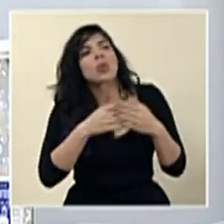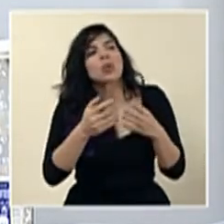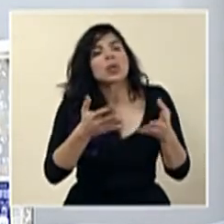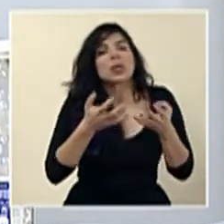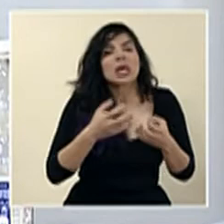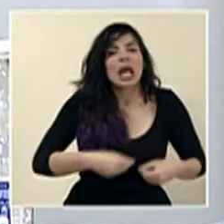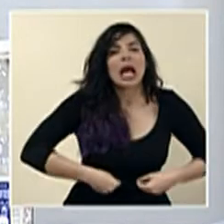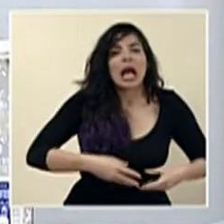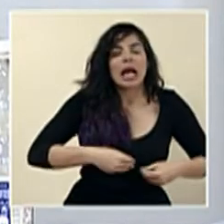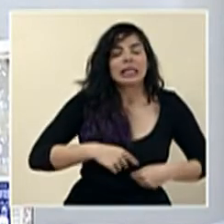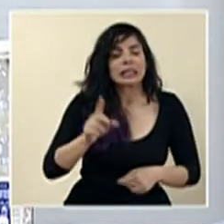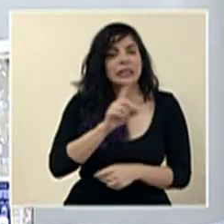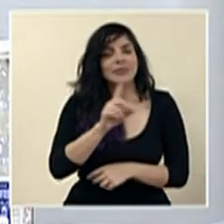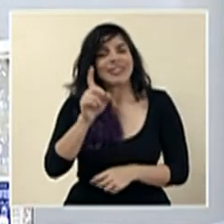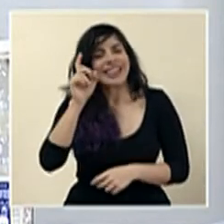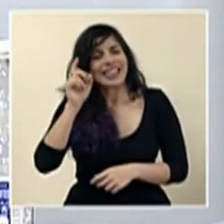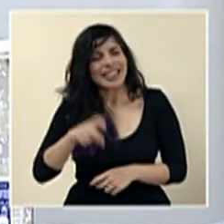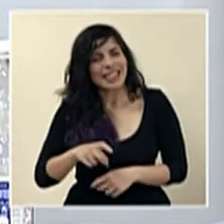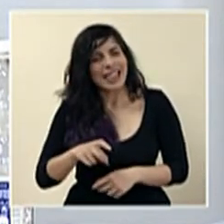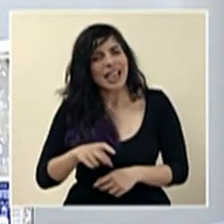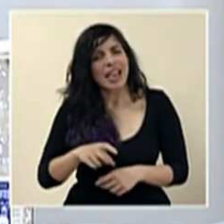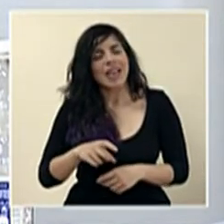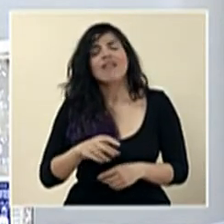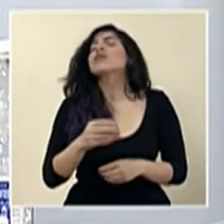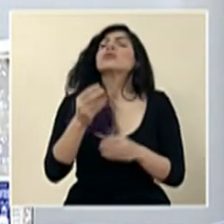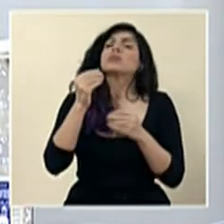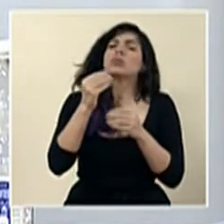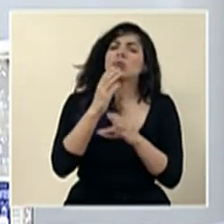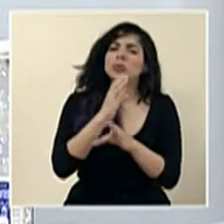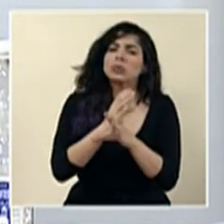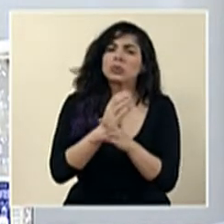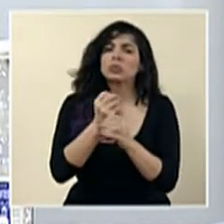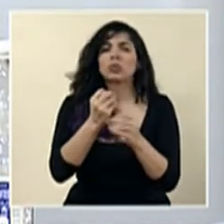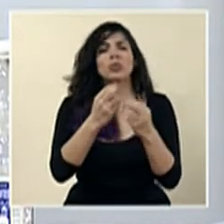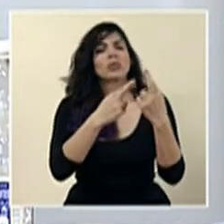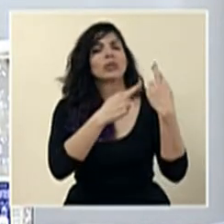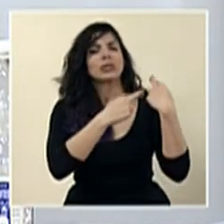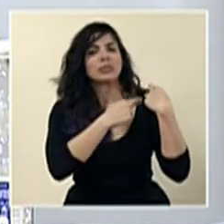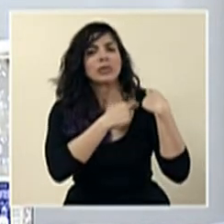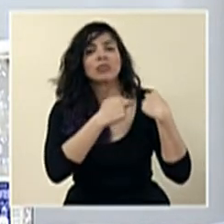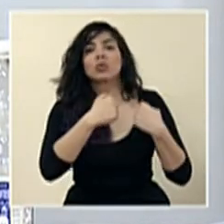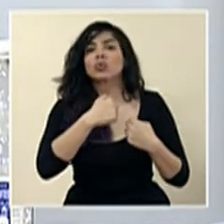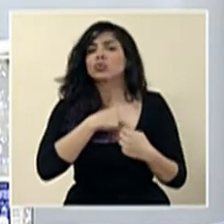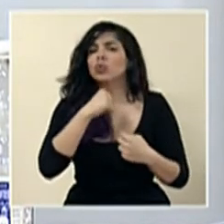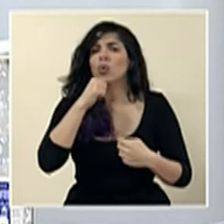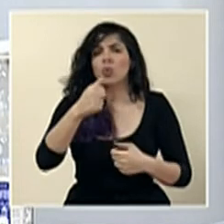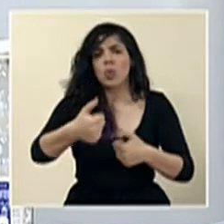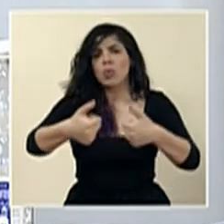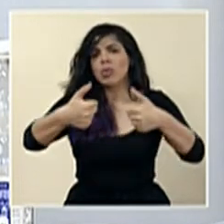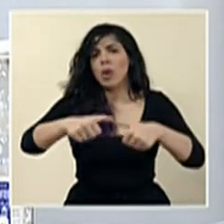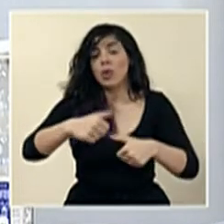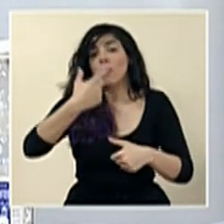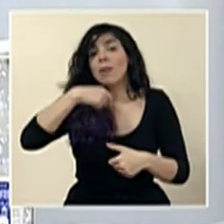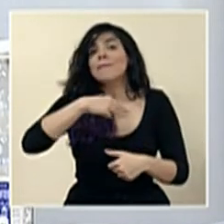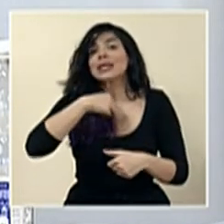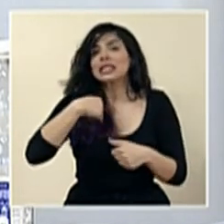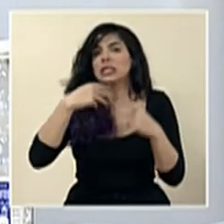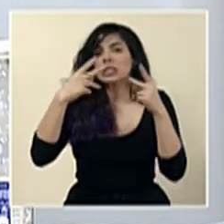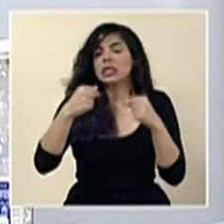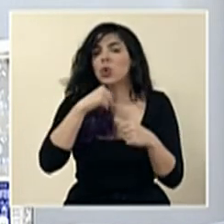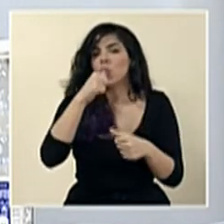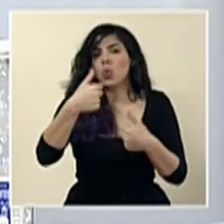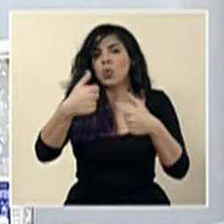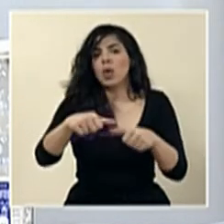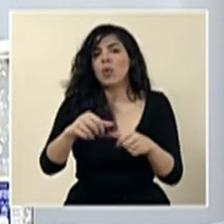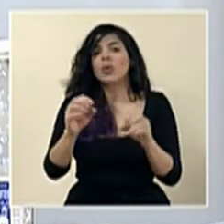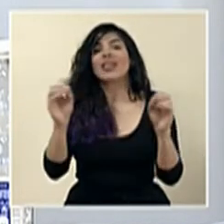etcétera. Tenemos que ser muy deliberados, muy responsables. Yo no estoy de acuerdo como ministro de Hacienda que